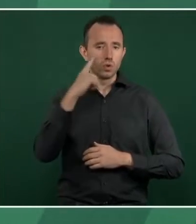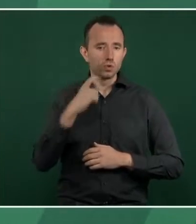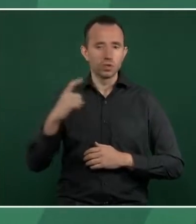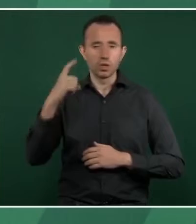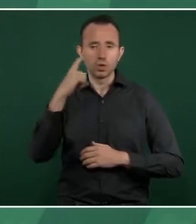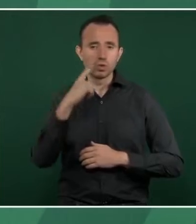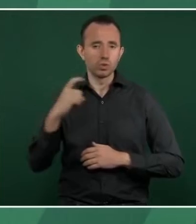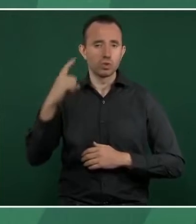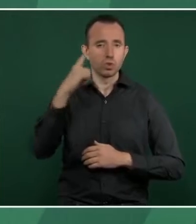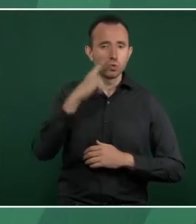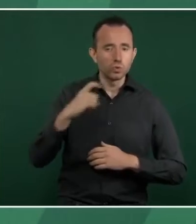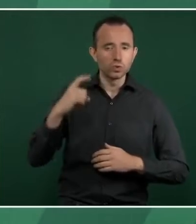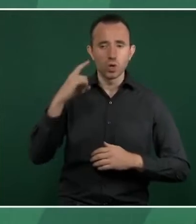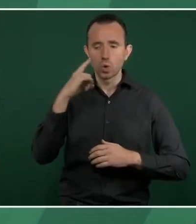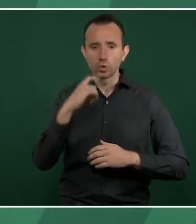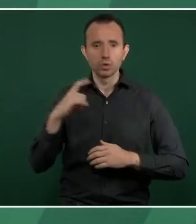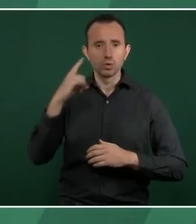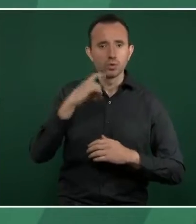una herencia